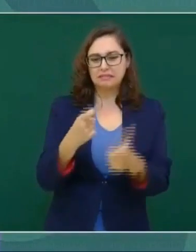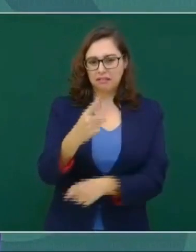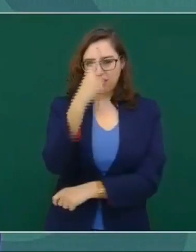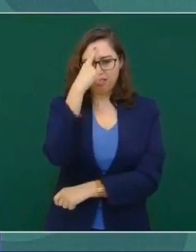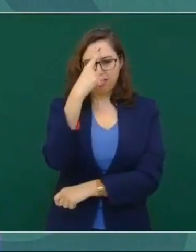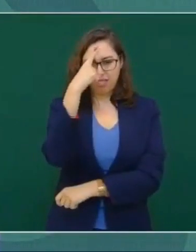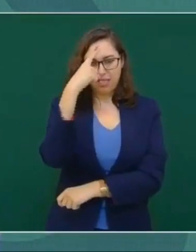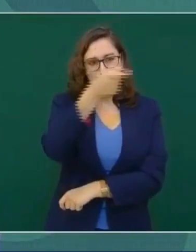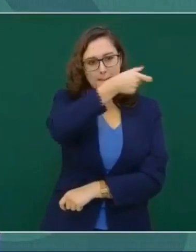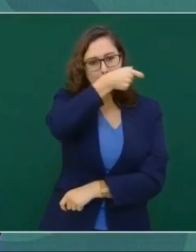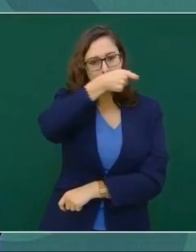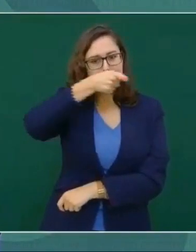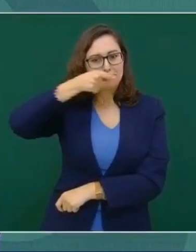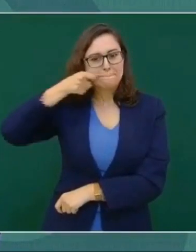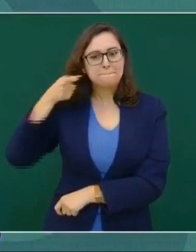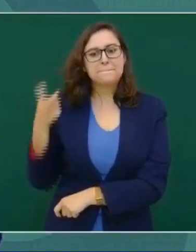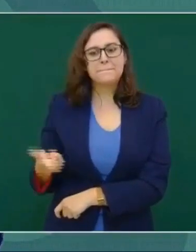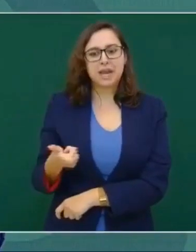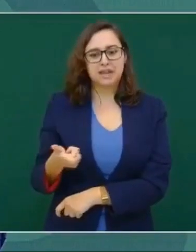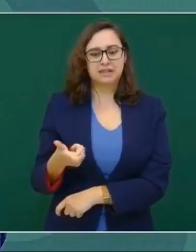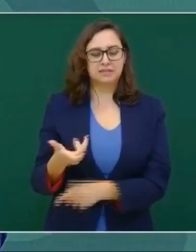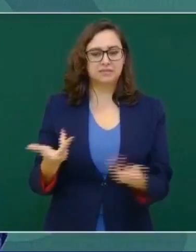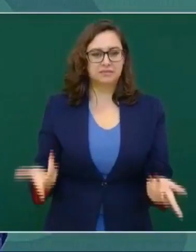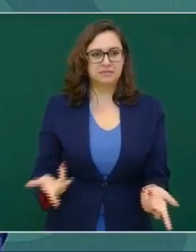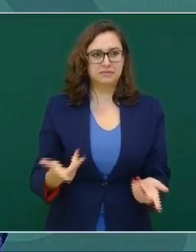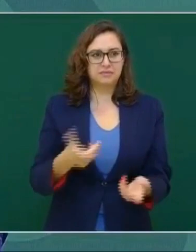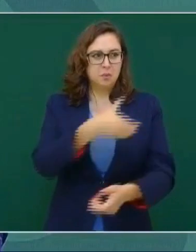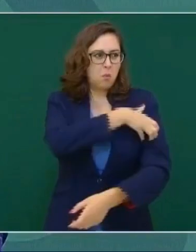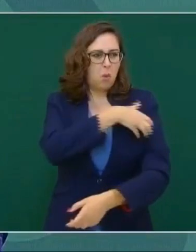por la ambición al poder,